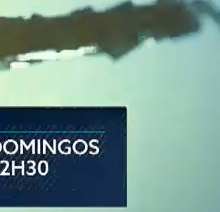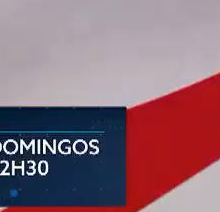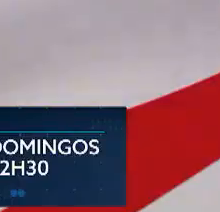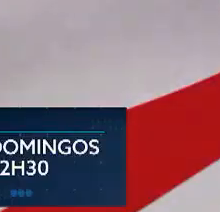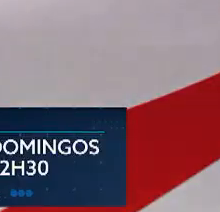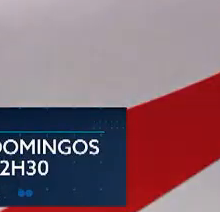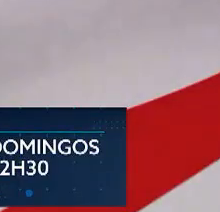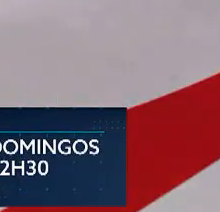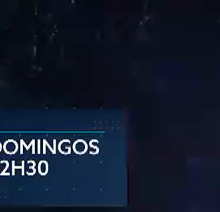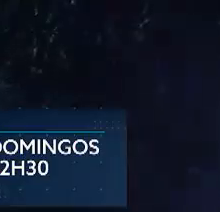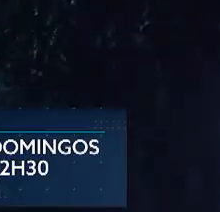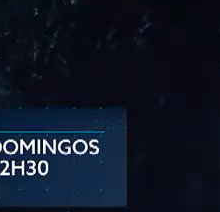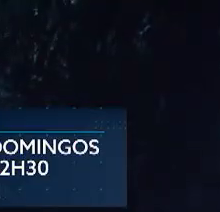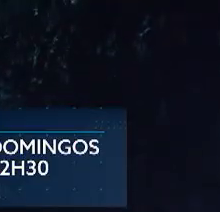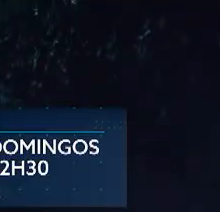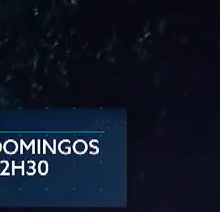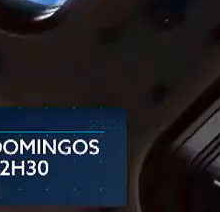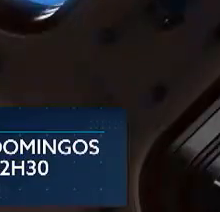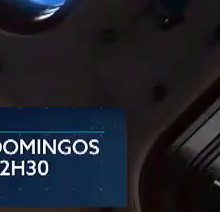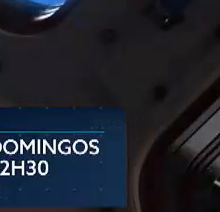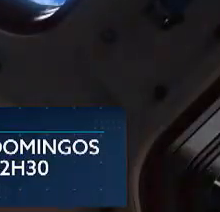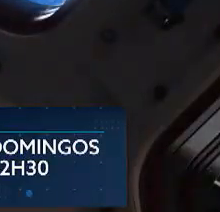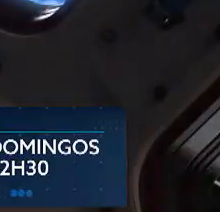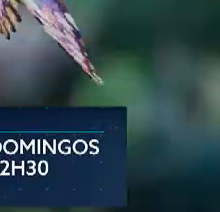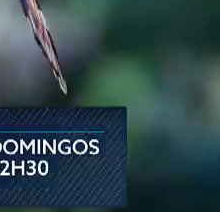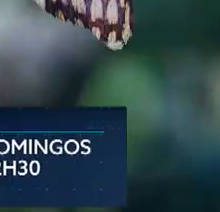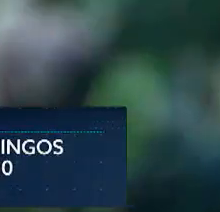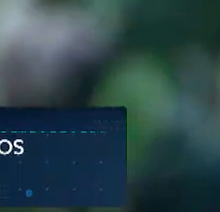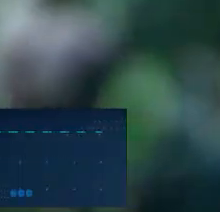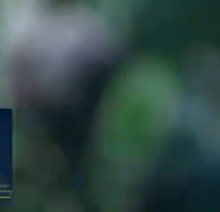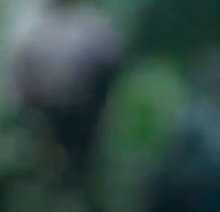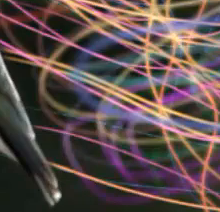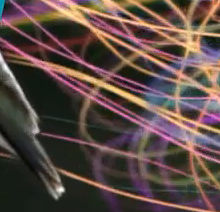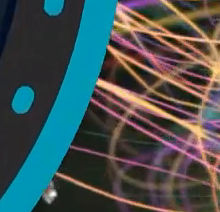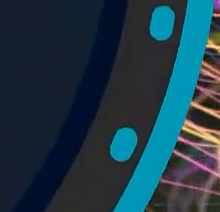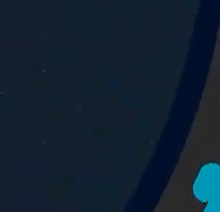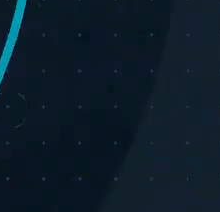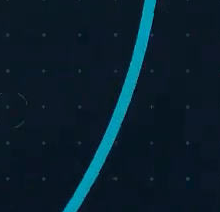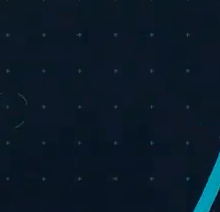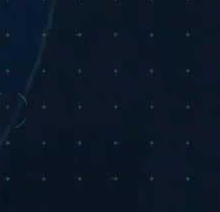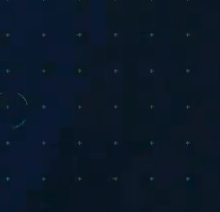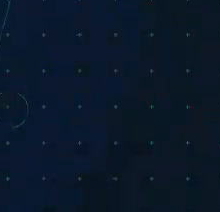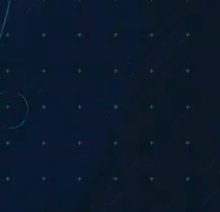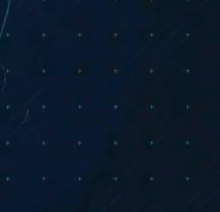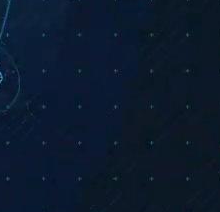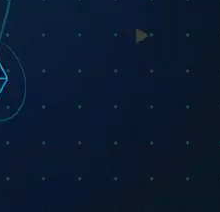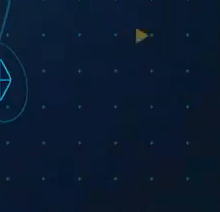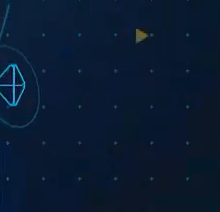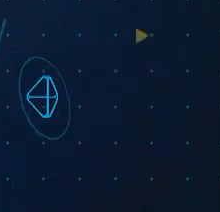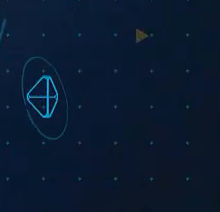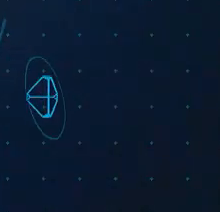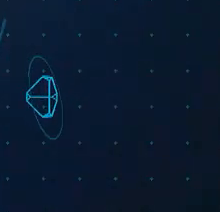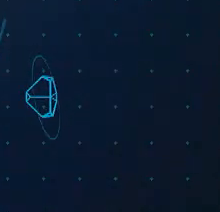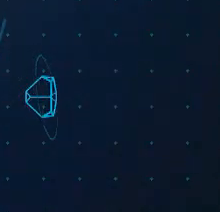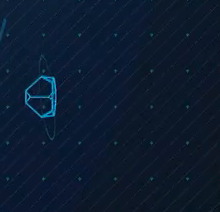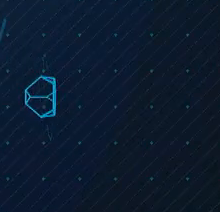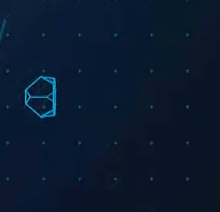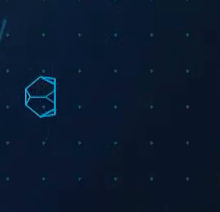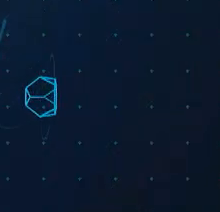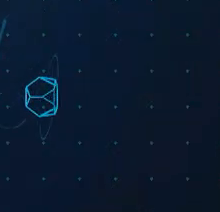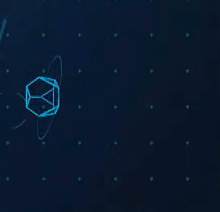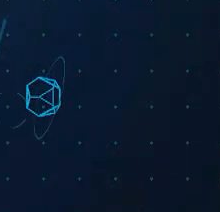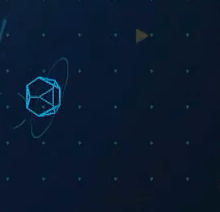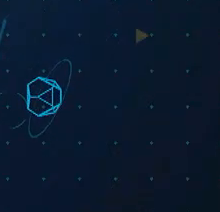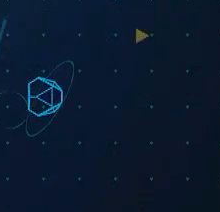apasionante mundo de la ciencia domingos 22 horas 30 por ecuador tv donde estés estamos